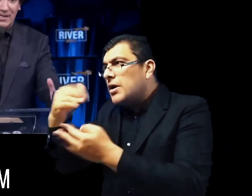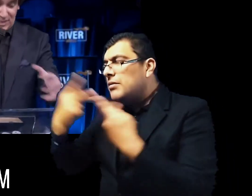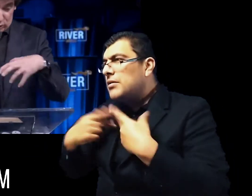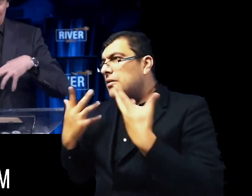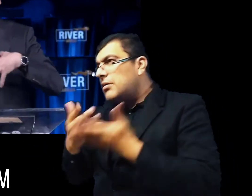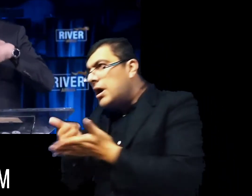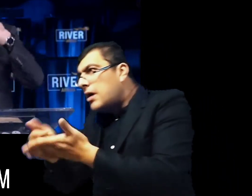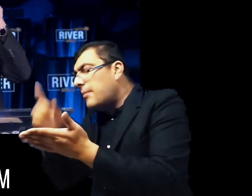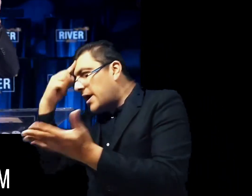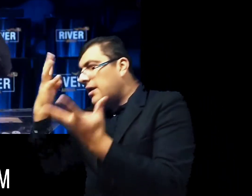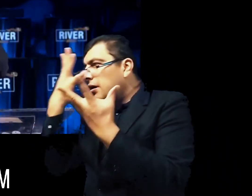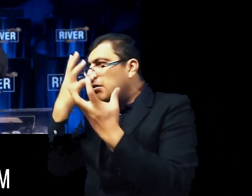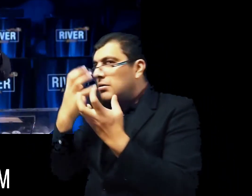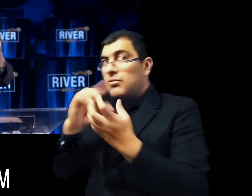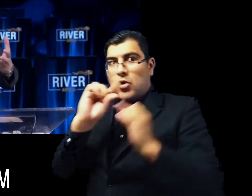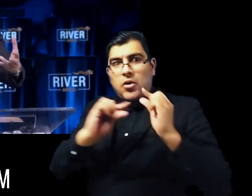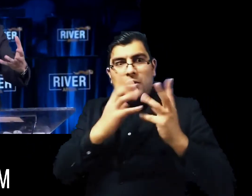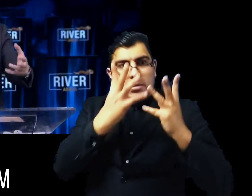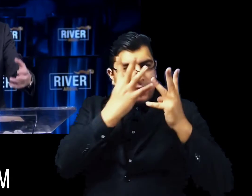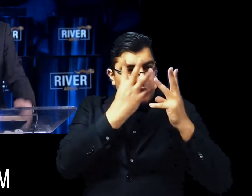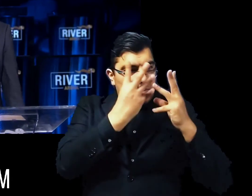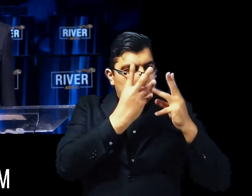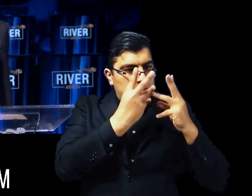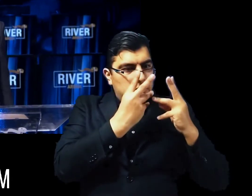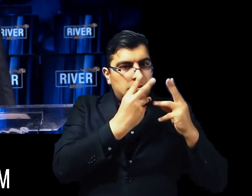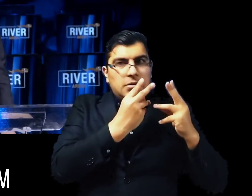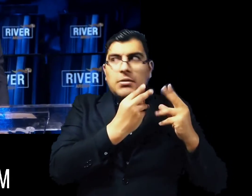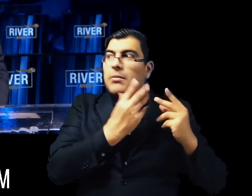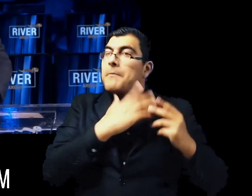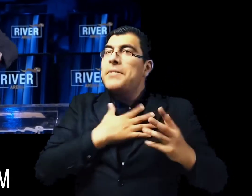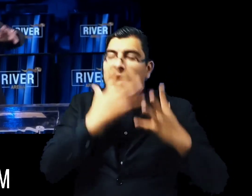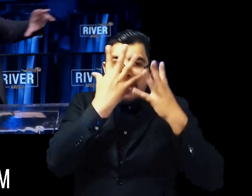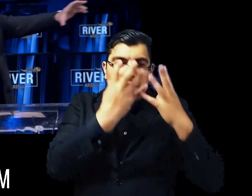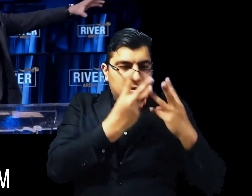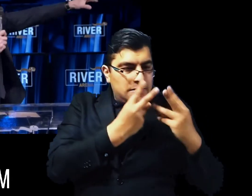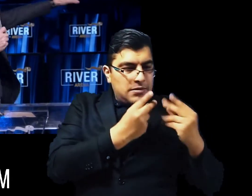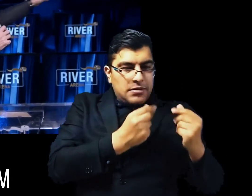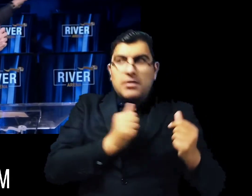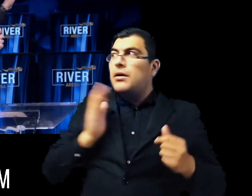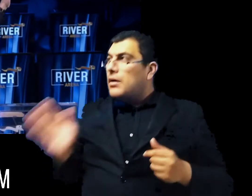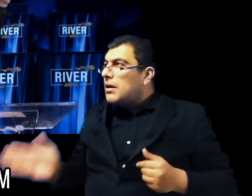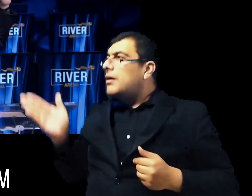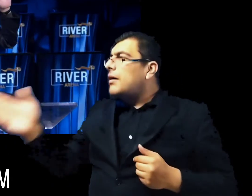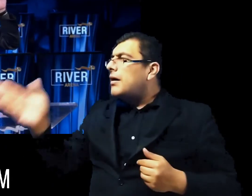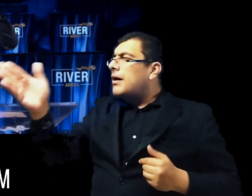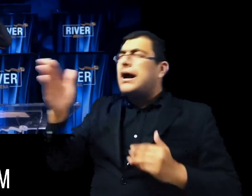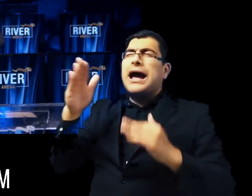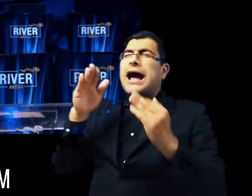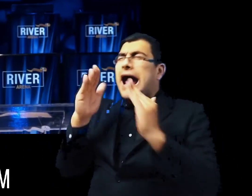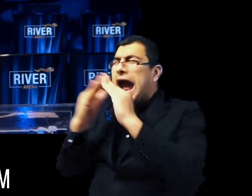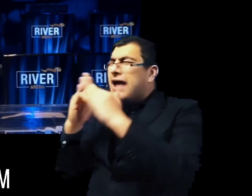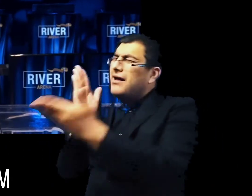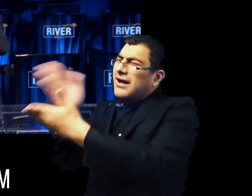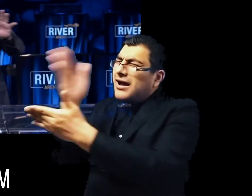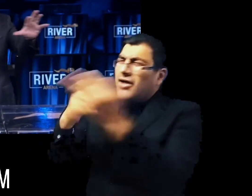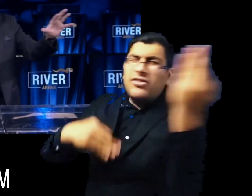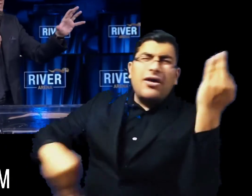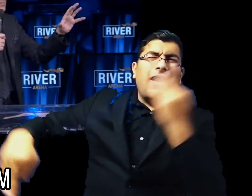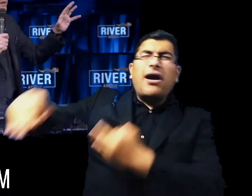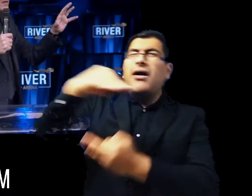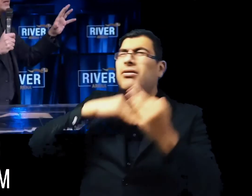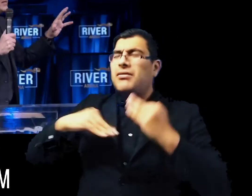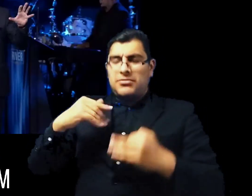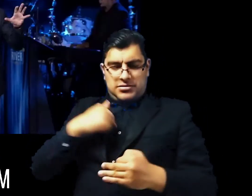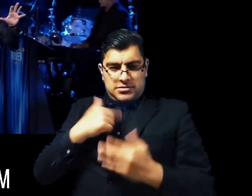con la tristeza, su estado de ánimo comenzó a elevarse. Para cuando había recorrido toda la aldea, había dejado de tener lástima de